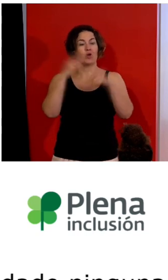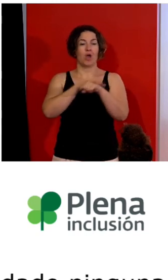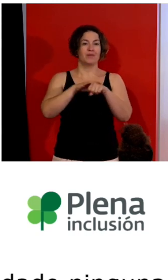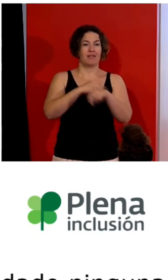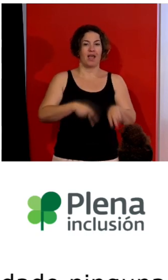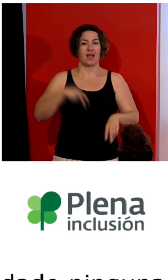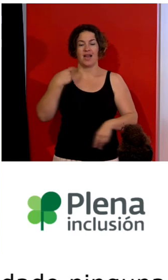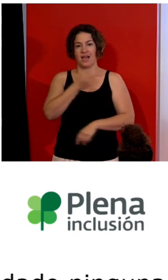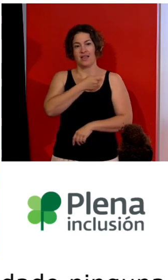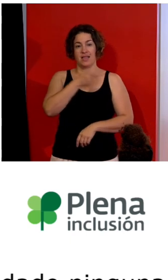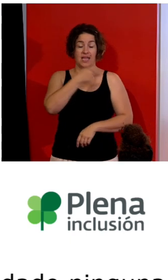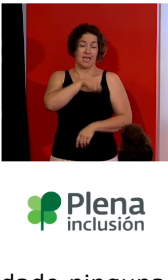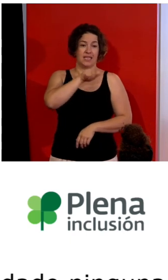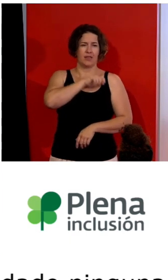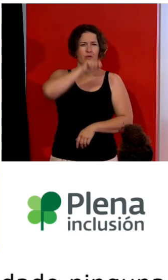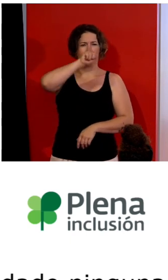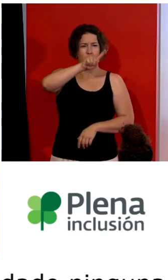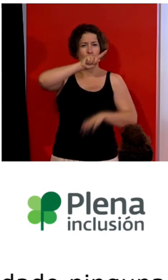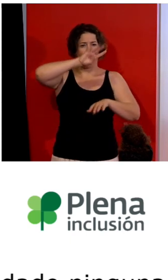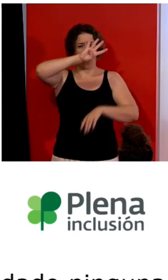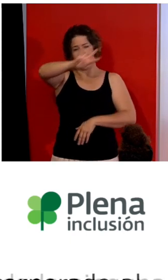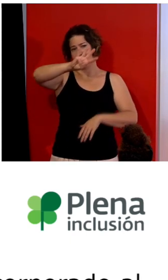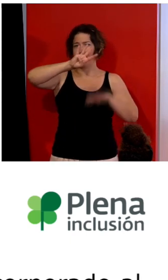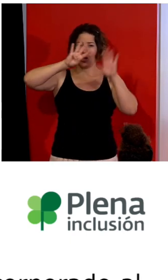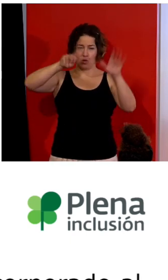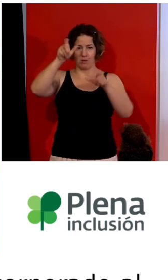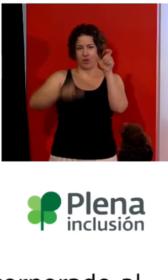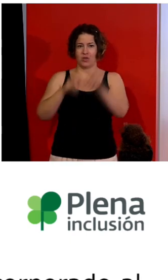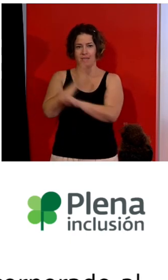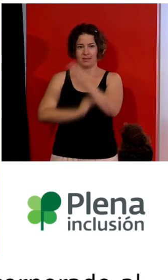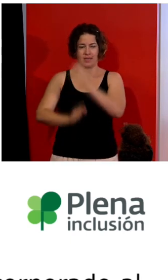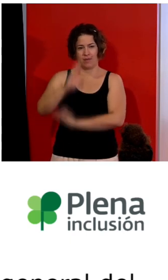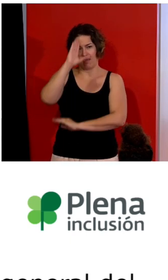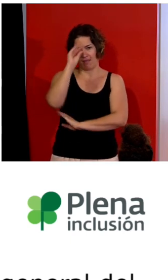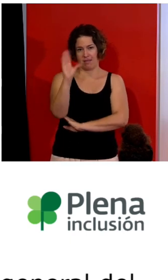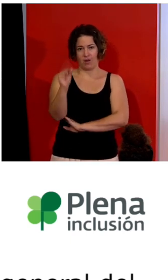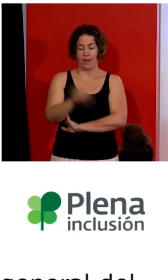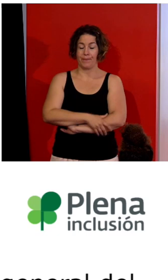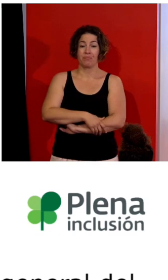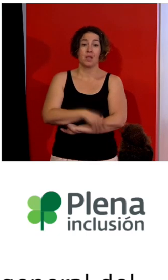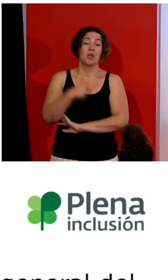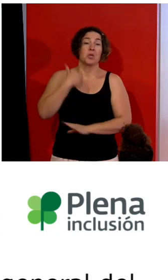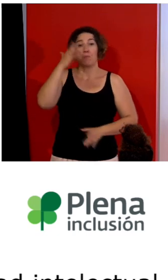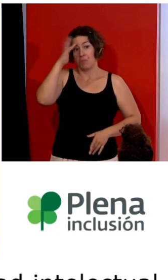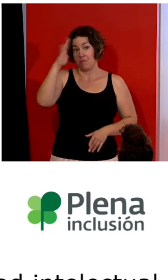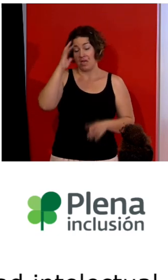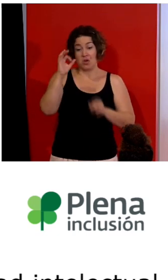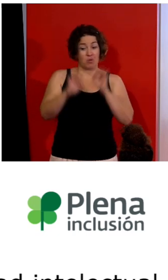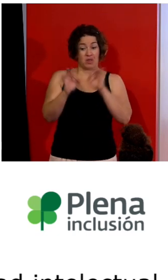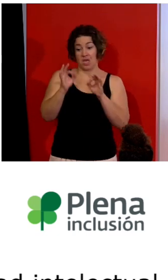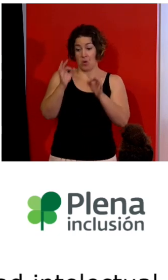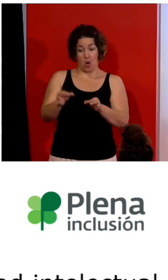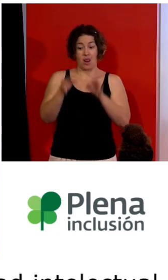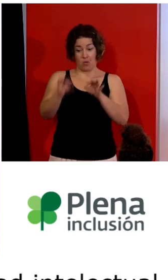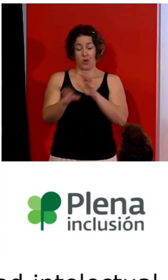fecha 149 personas con discapacidad intelectual. Como yo me imagino que los porcentajes se van a seguir manteniendo, porque